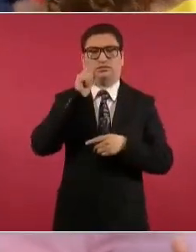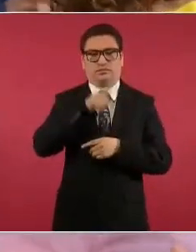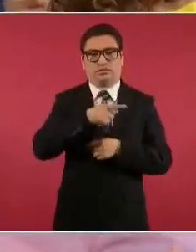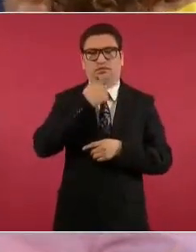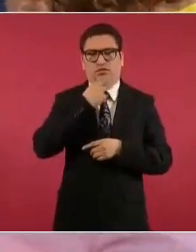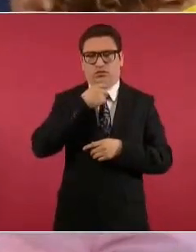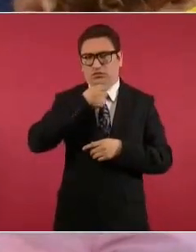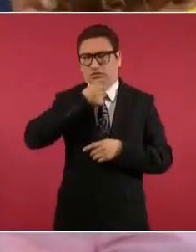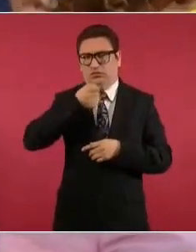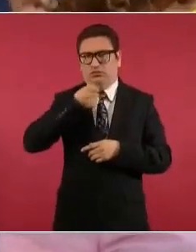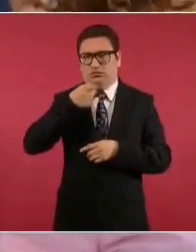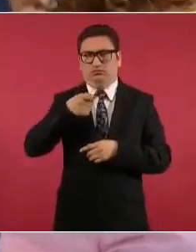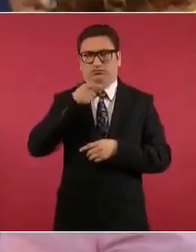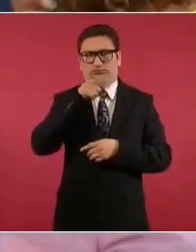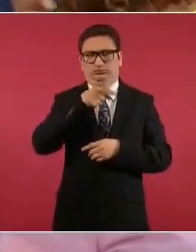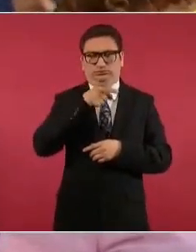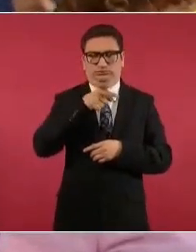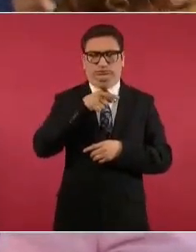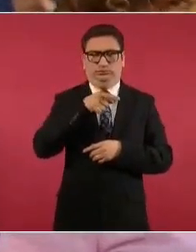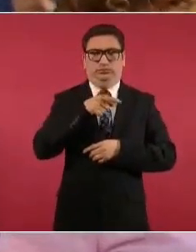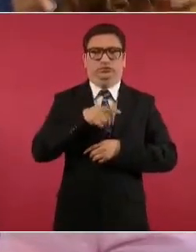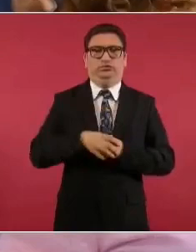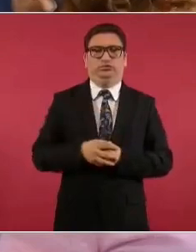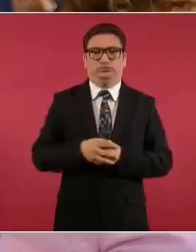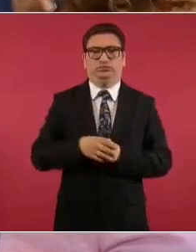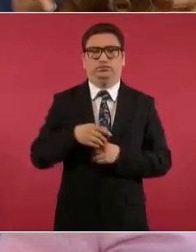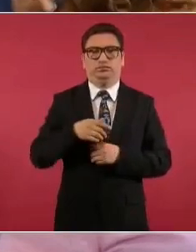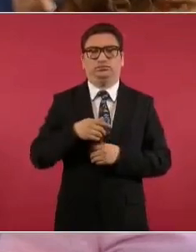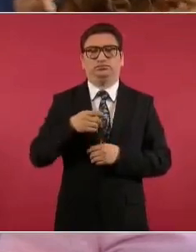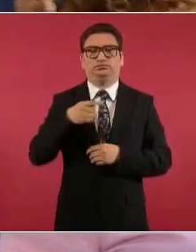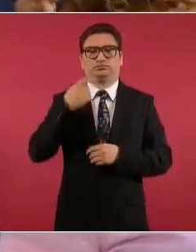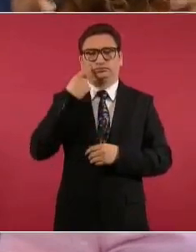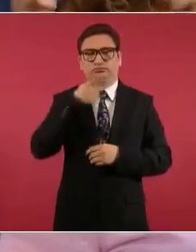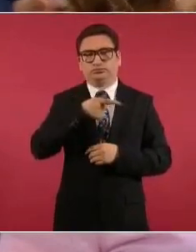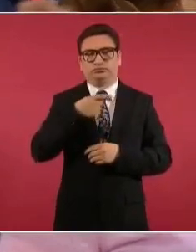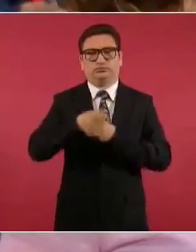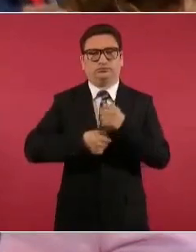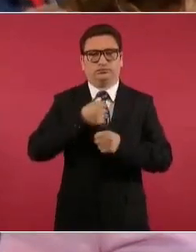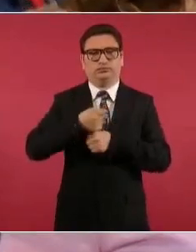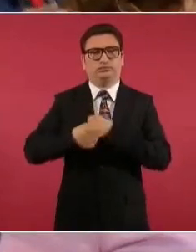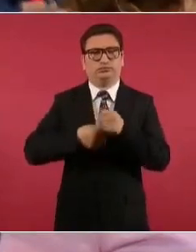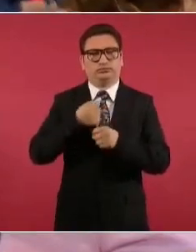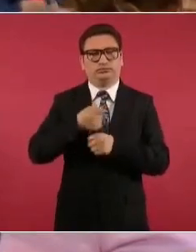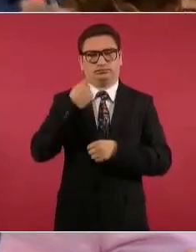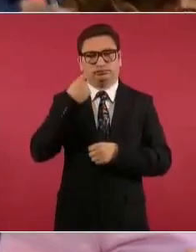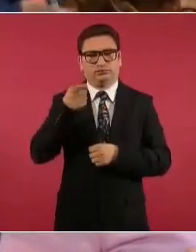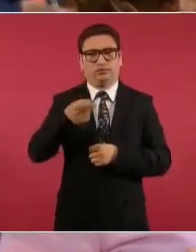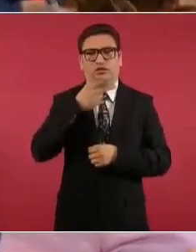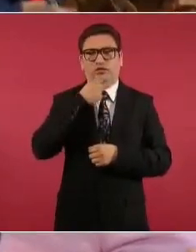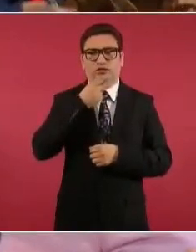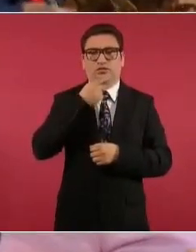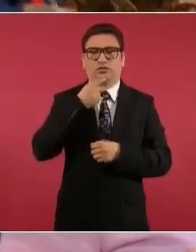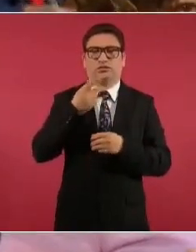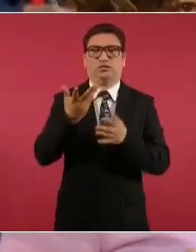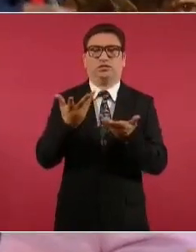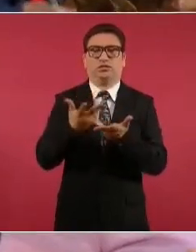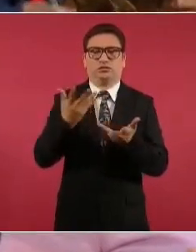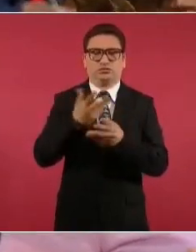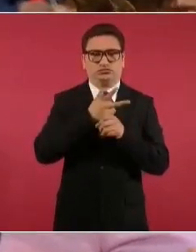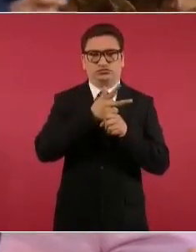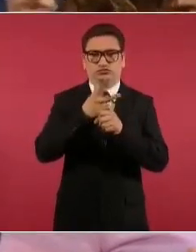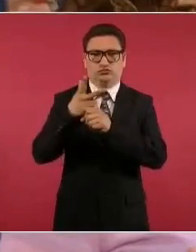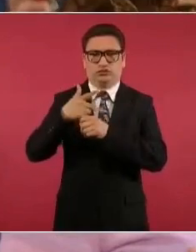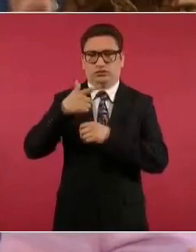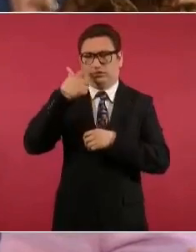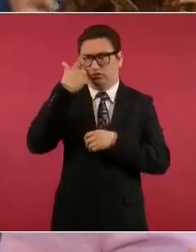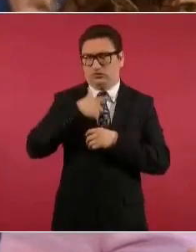periodista que lo ha denostado usted por tantos años, este periodista que hizo el documental La